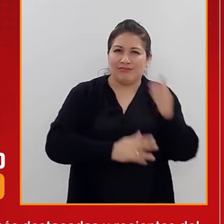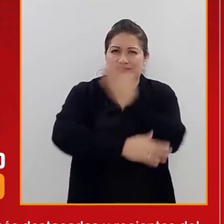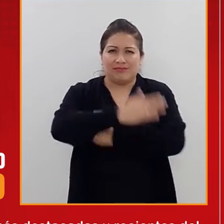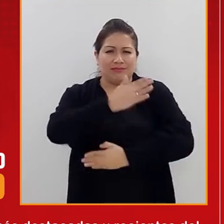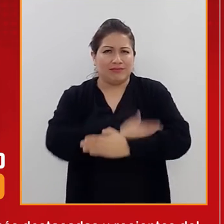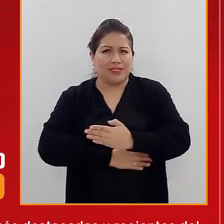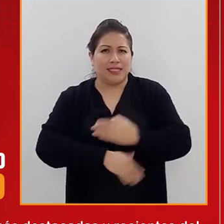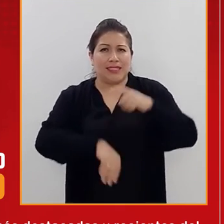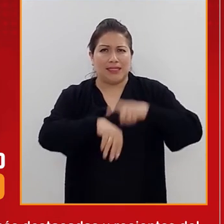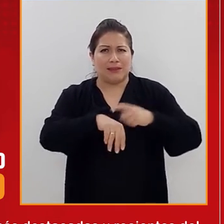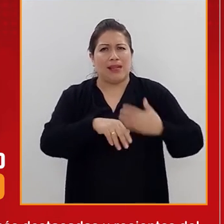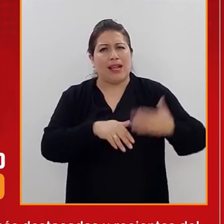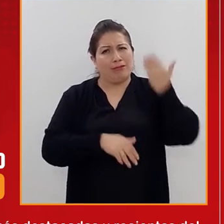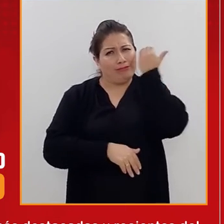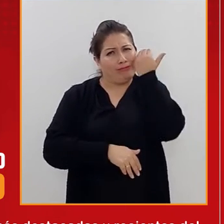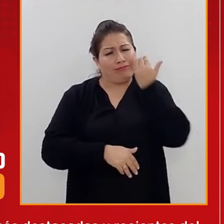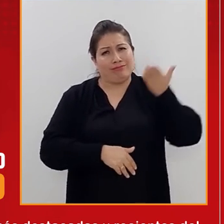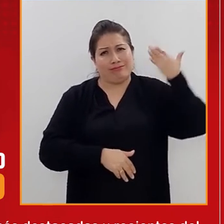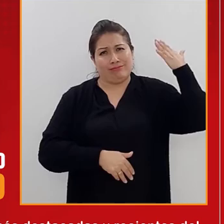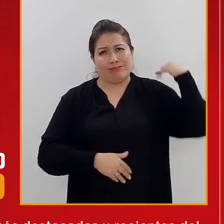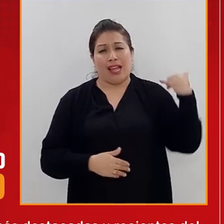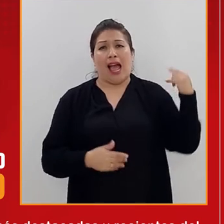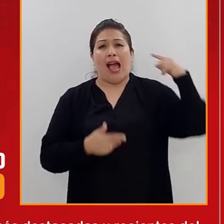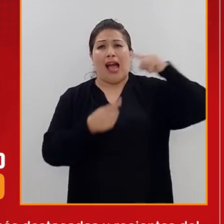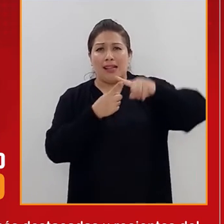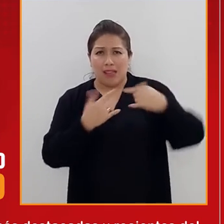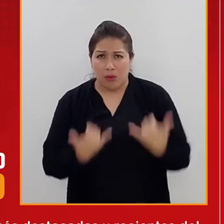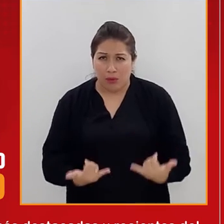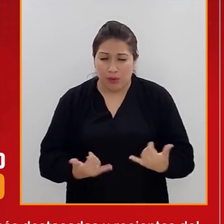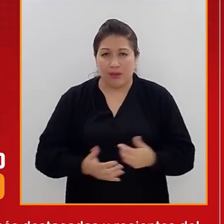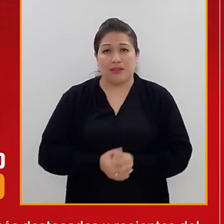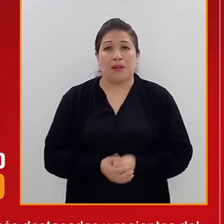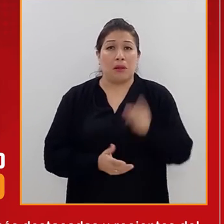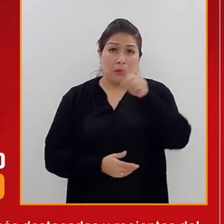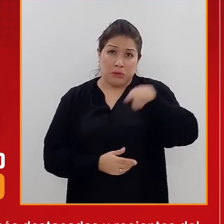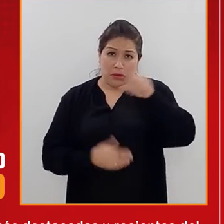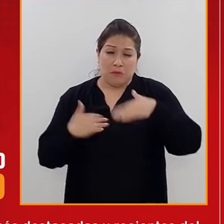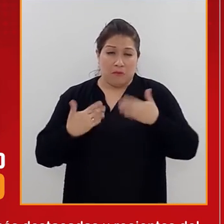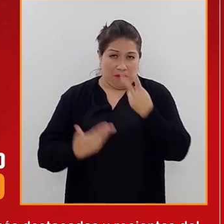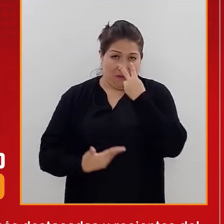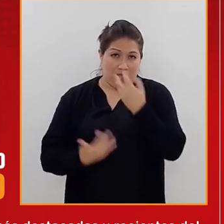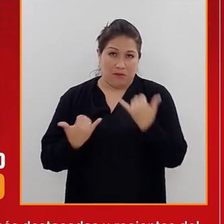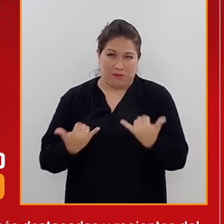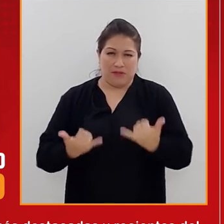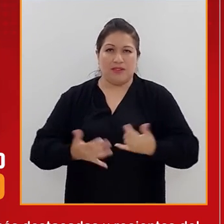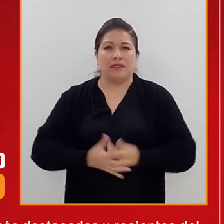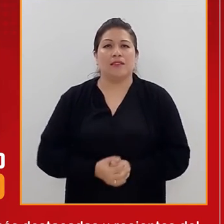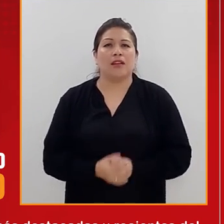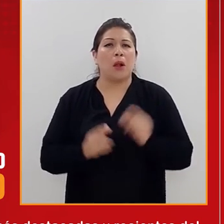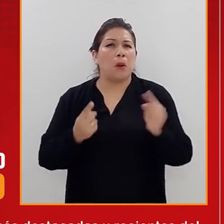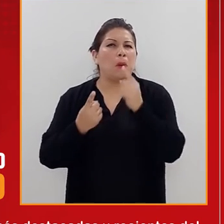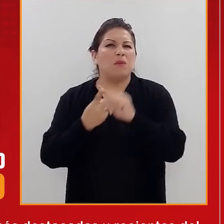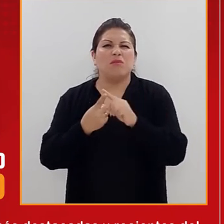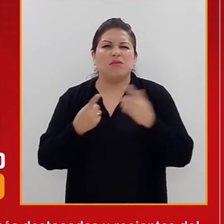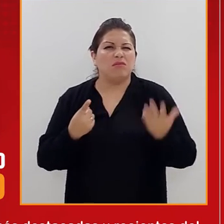concepciones de discapacidad desde la época precolombina hasta la actualidad, como se puede apreciar a